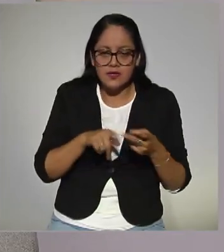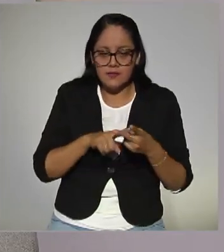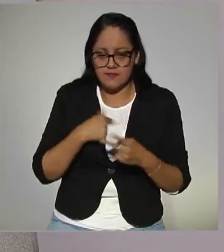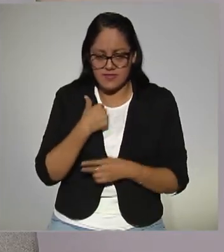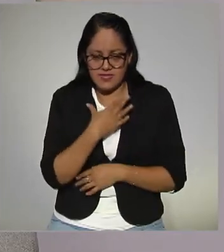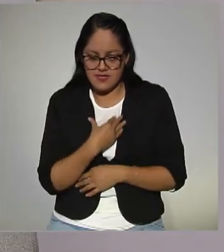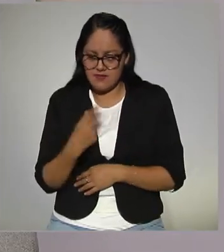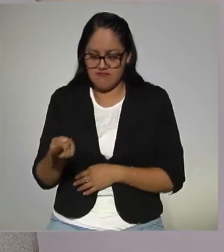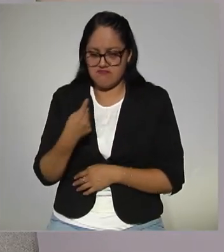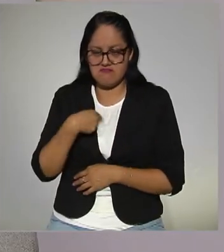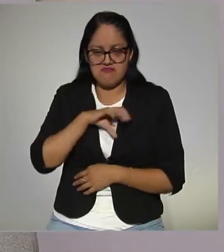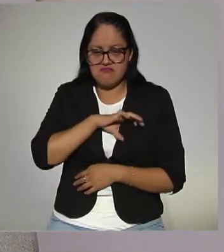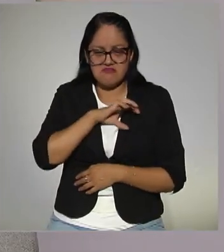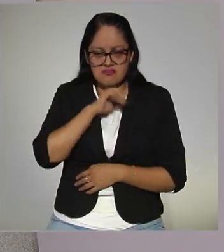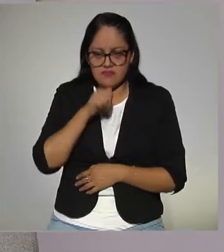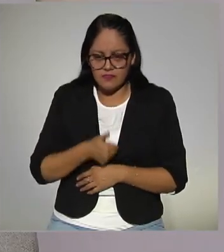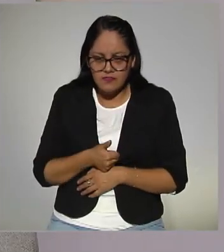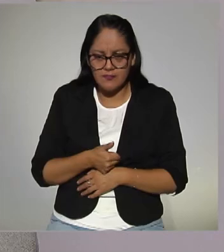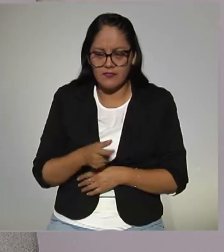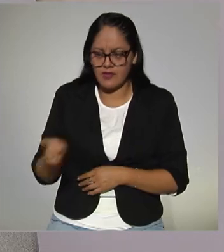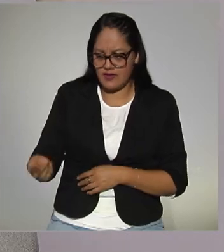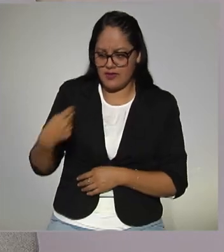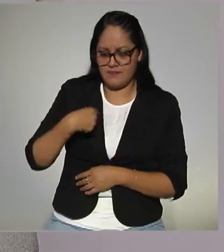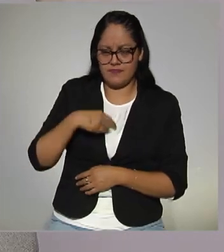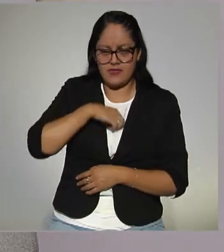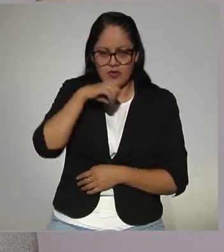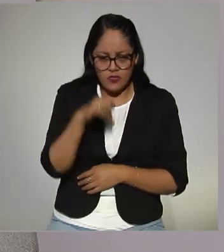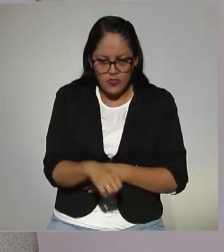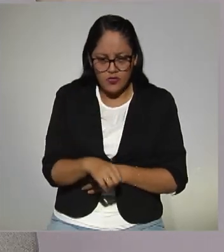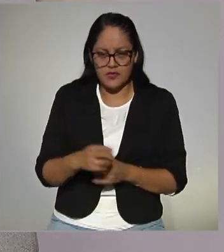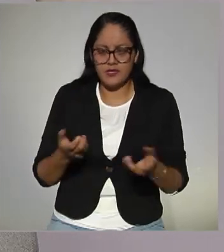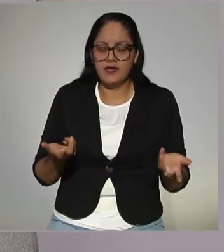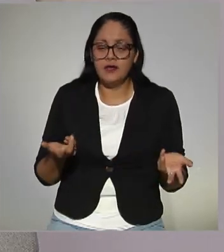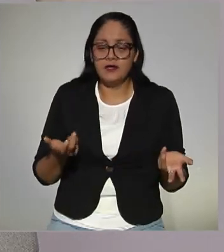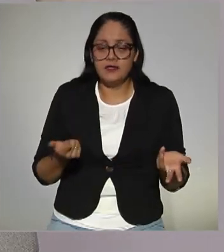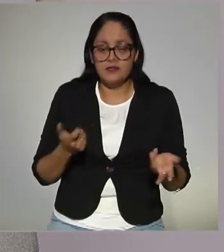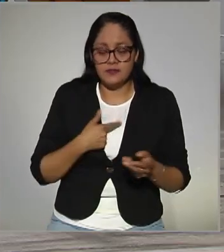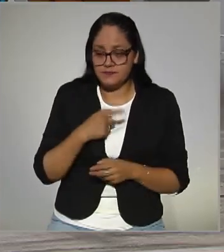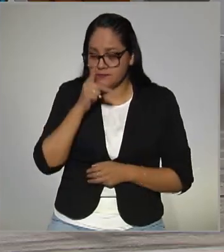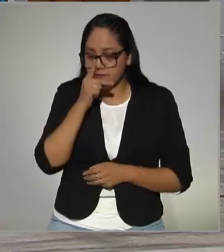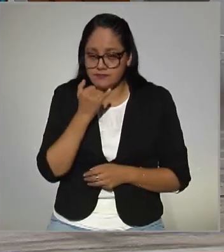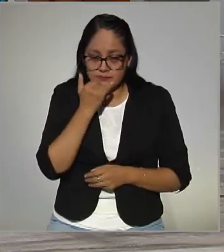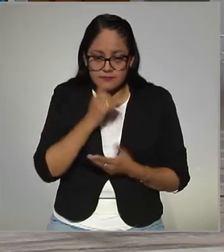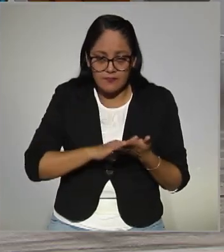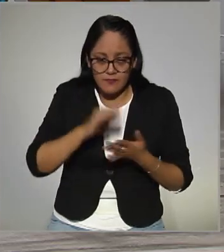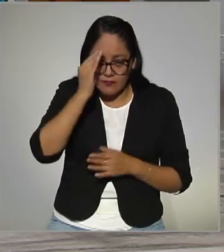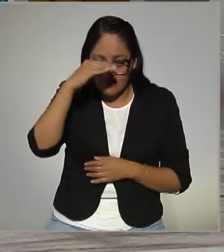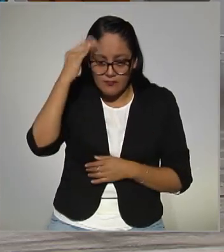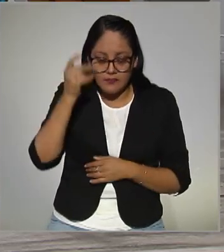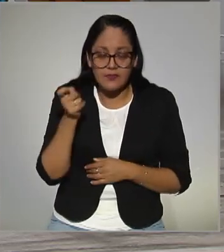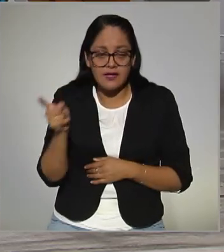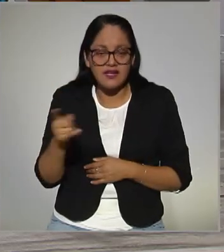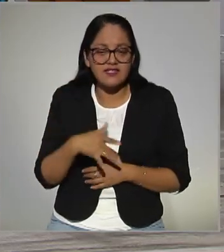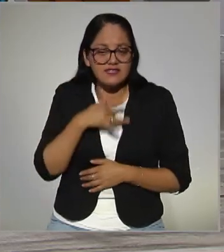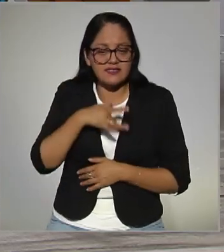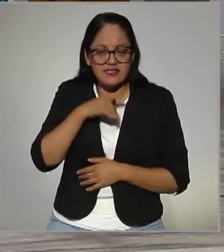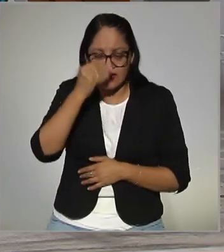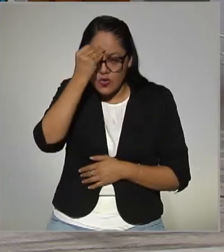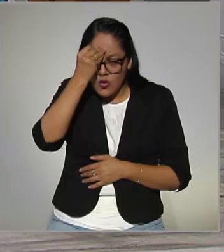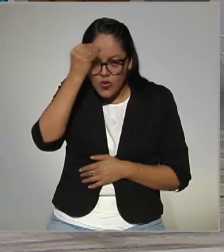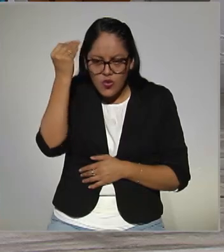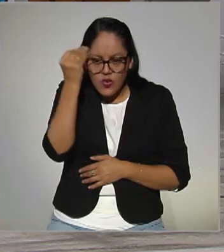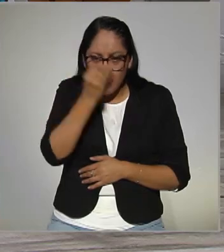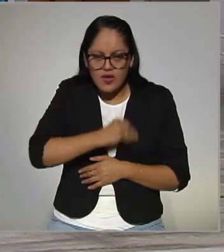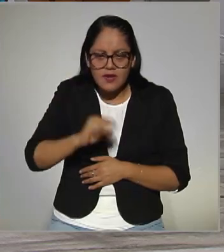no me quiere, me odia, no perdona a su papá, ella también está sintiéndose terriblemente